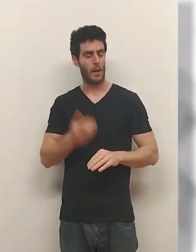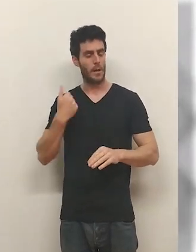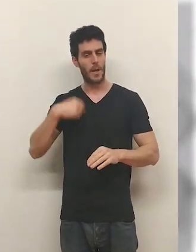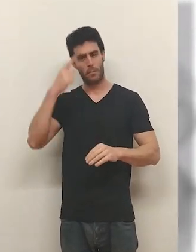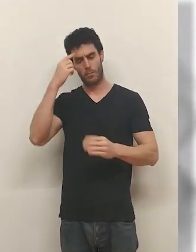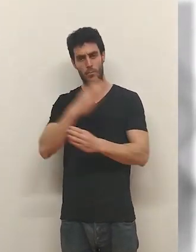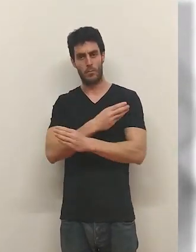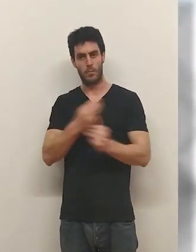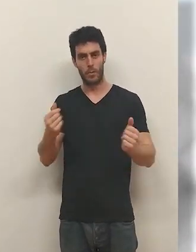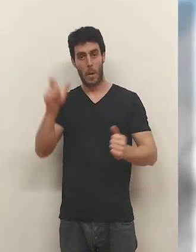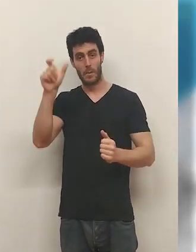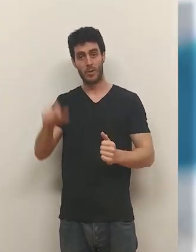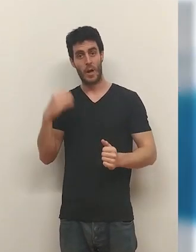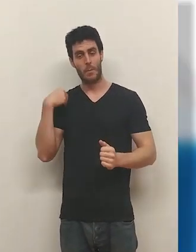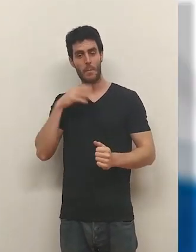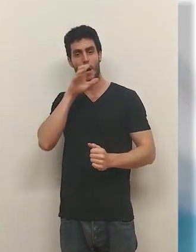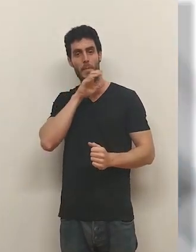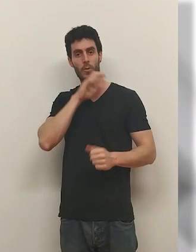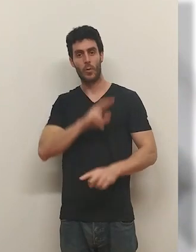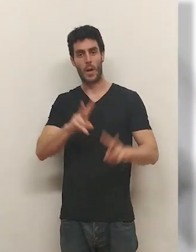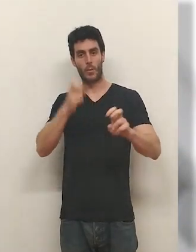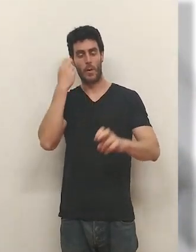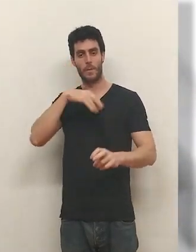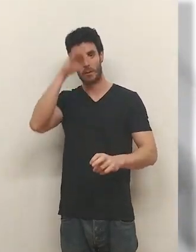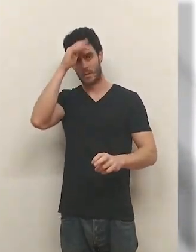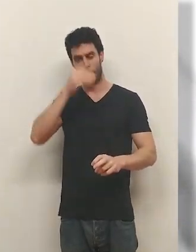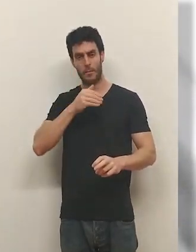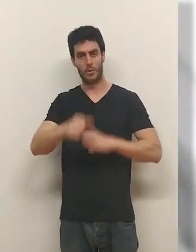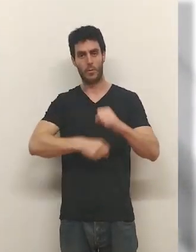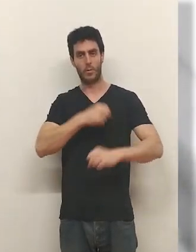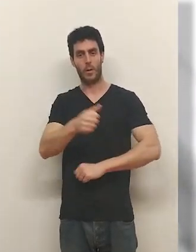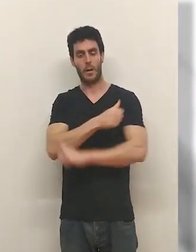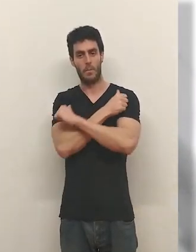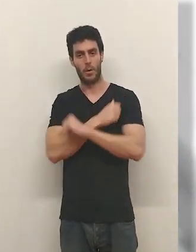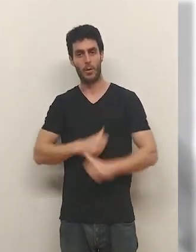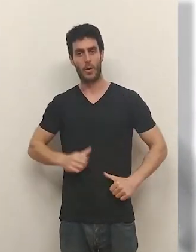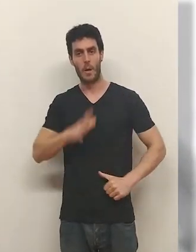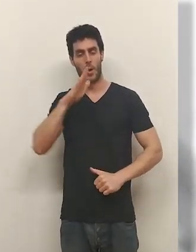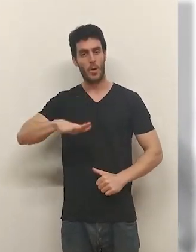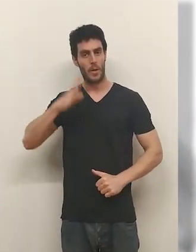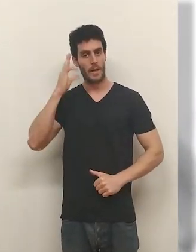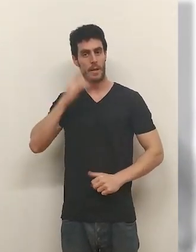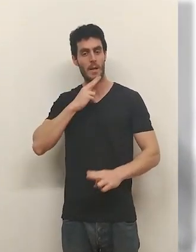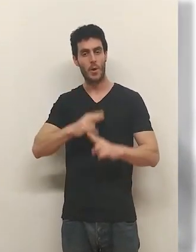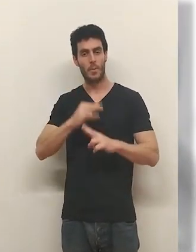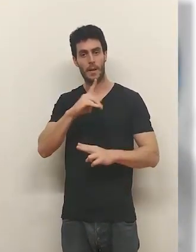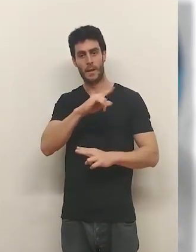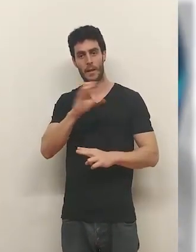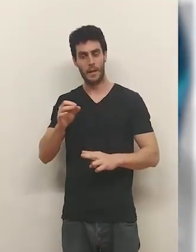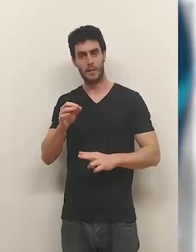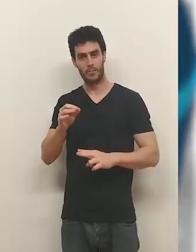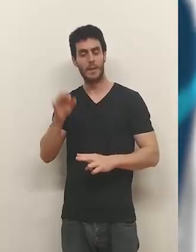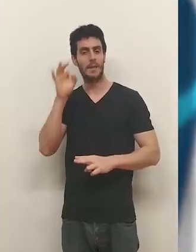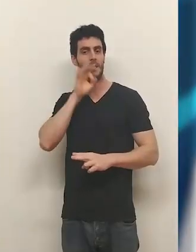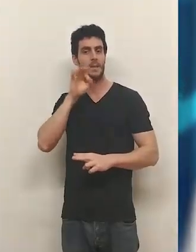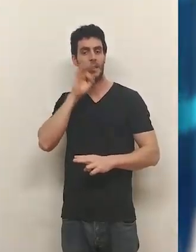trago, Magaldi ya piensa en una nueva aventura. Este fin de semana corre en Portugal por una niña que se llama Iris y que tiene